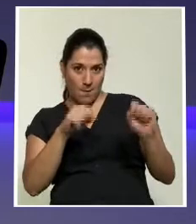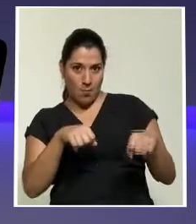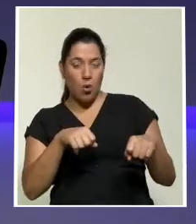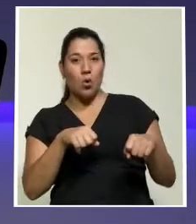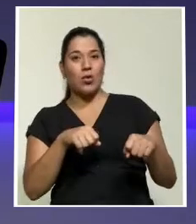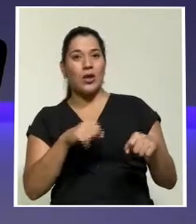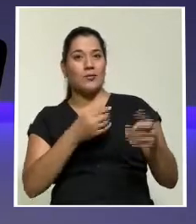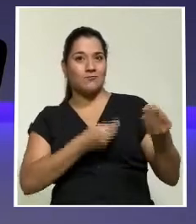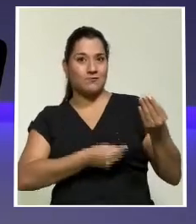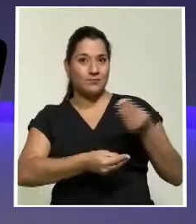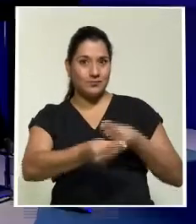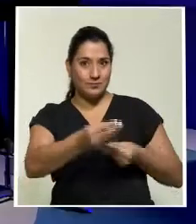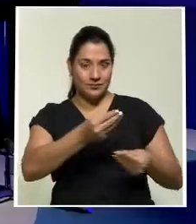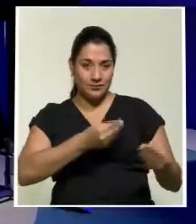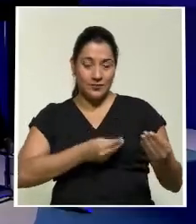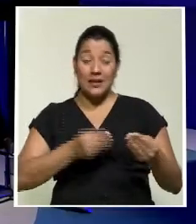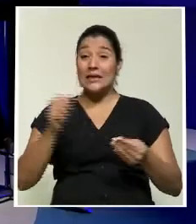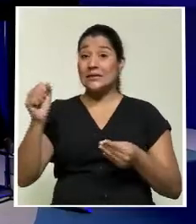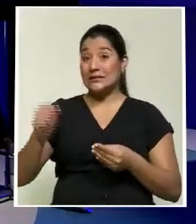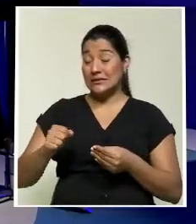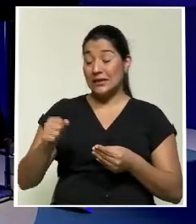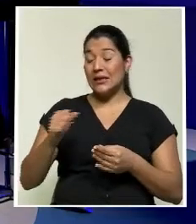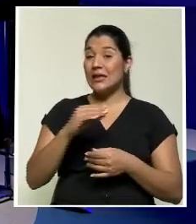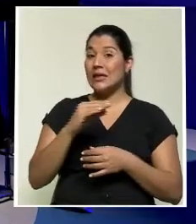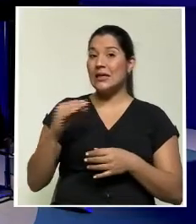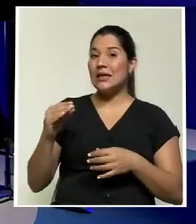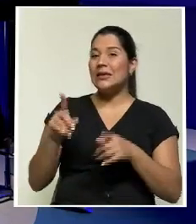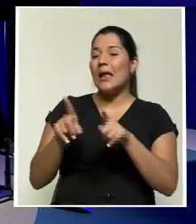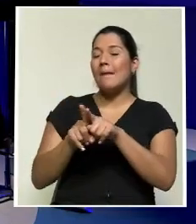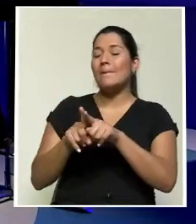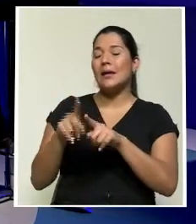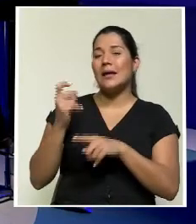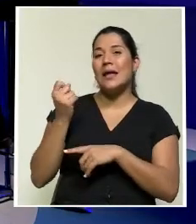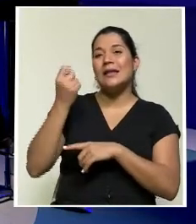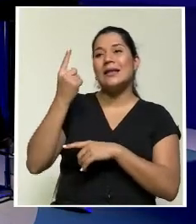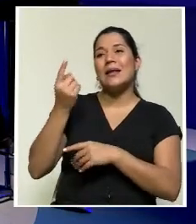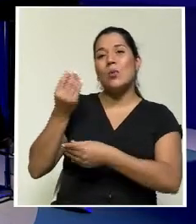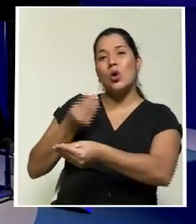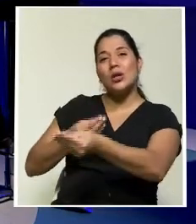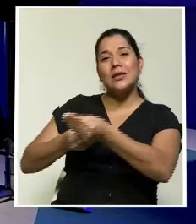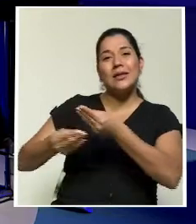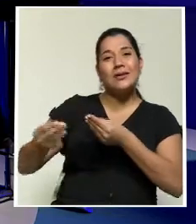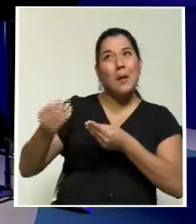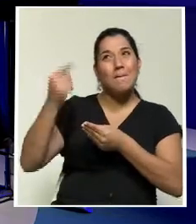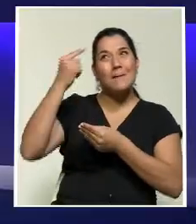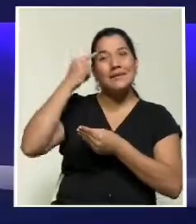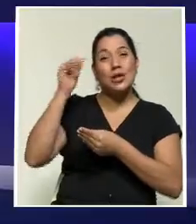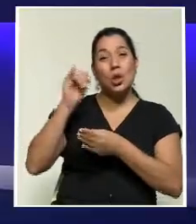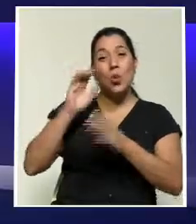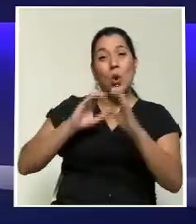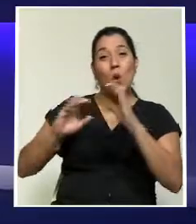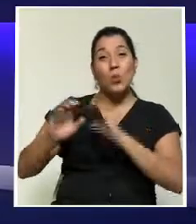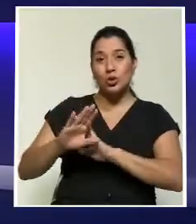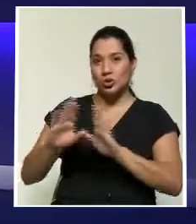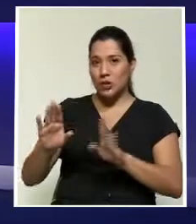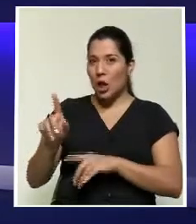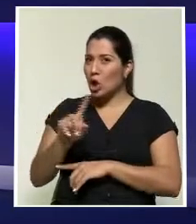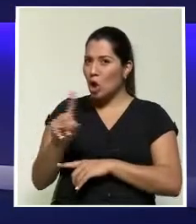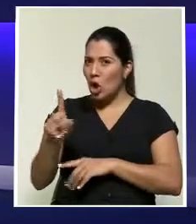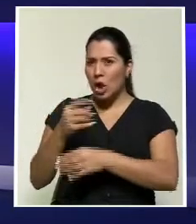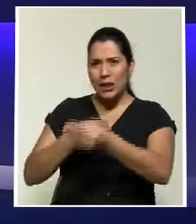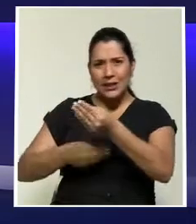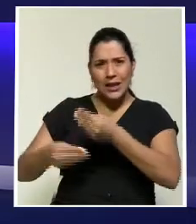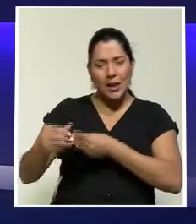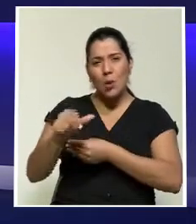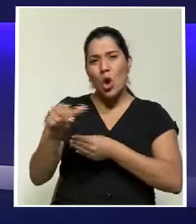el intercambio. Sí, y entendiendo que no solo los intercambios desde el comercio, sino que los intercambios son otras cosas, ¿verdad? También